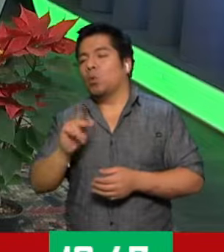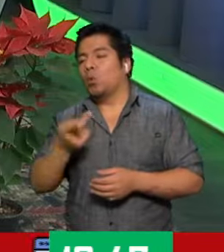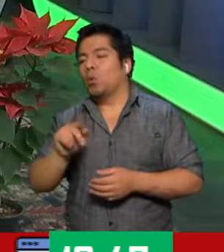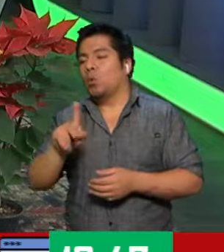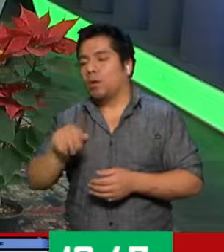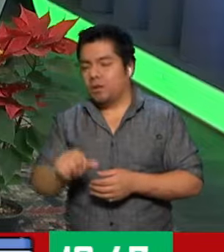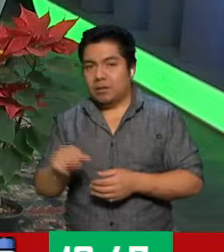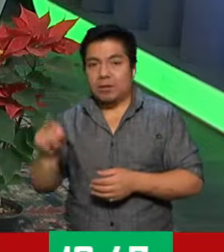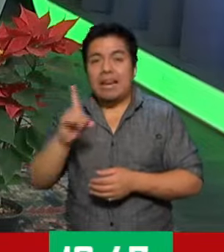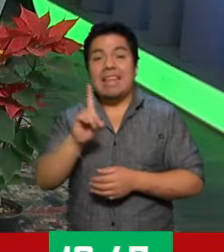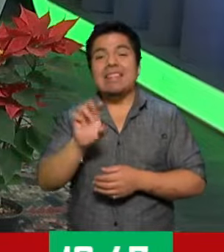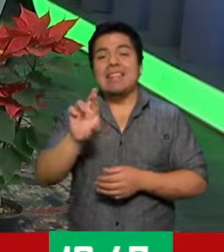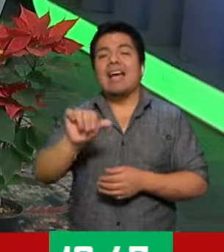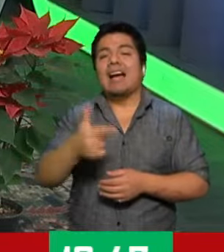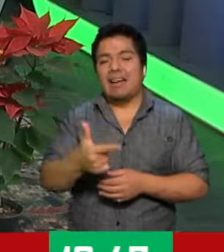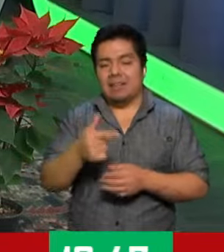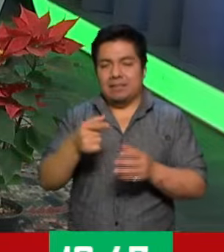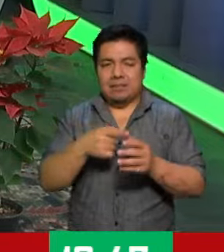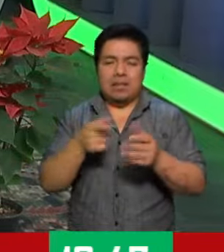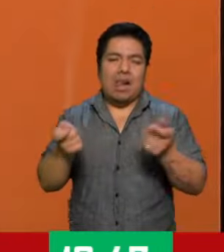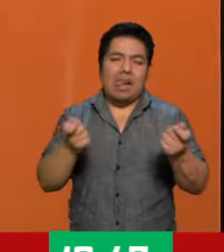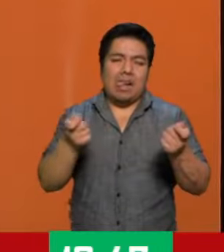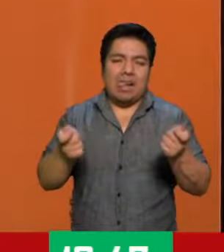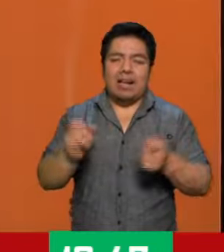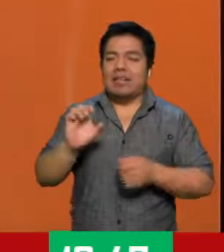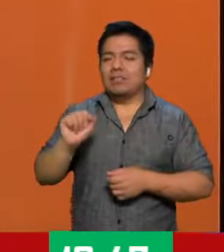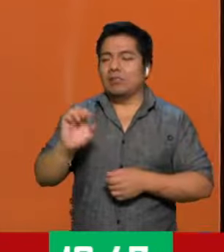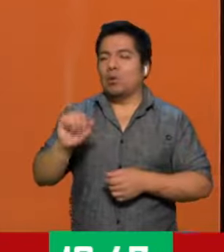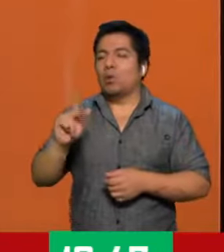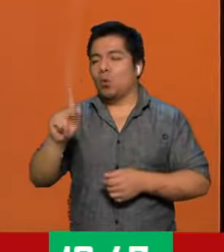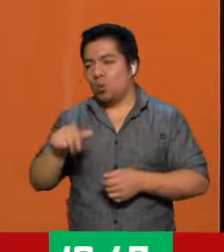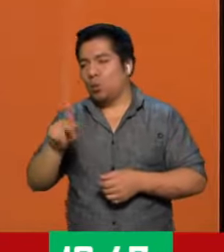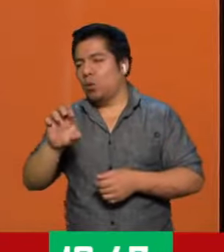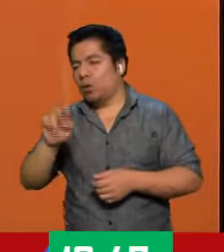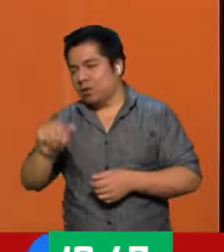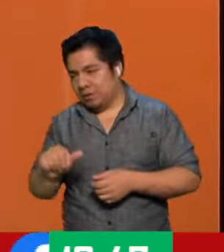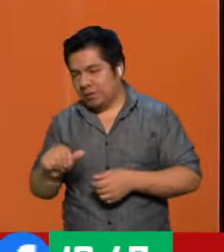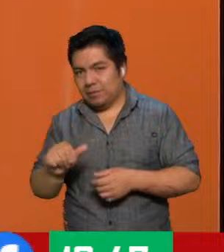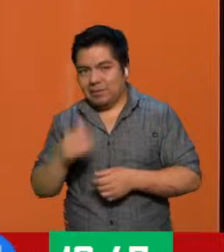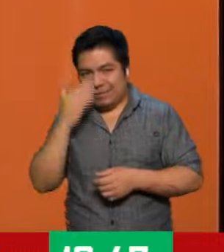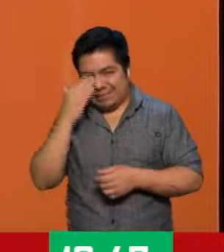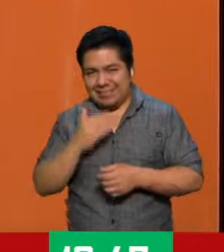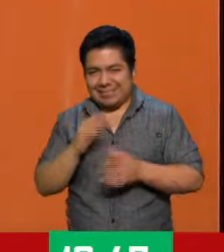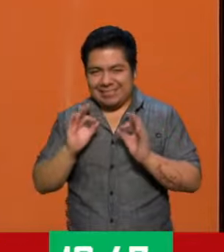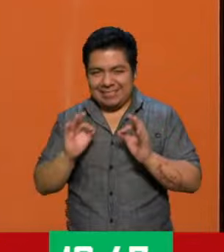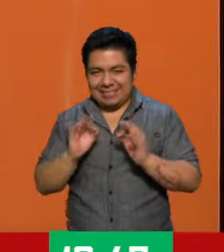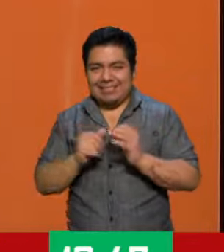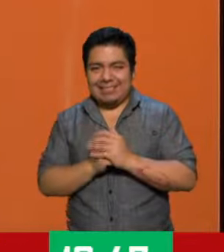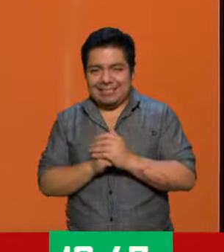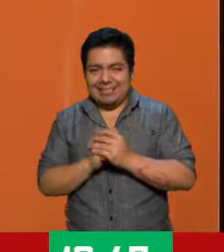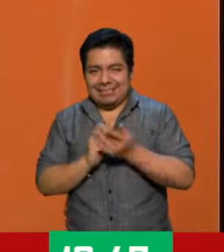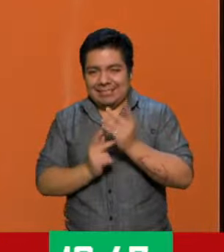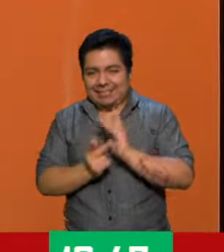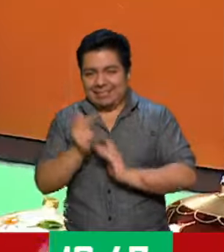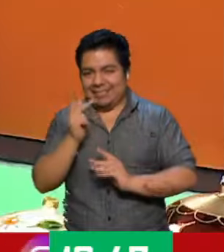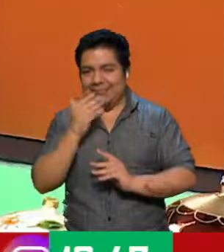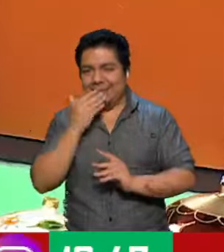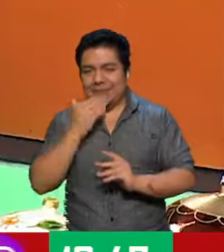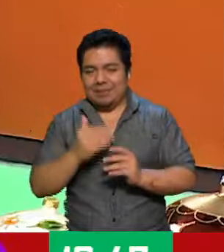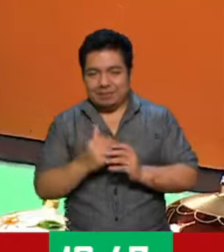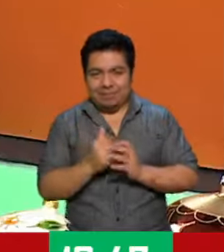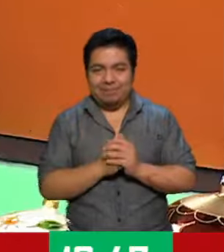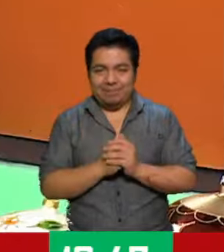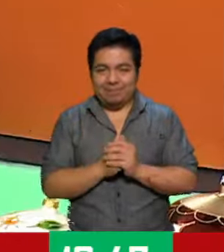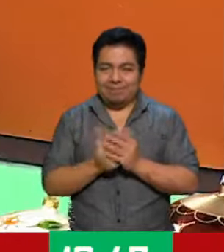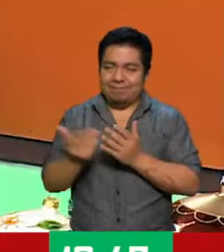drag divina, hosteando. Suculenta. La como las plantas que están de moda. Exacto. La suculenta,